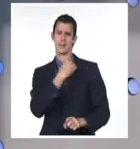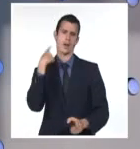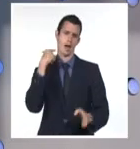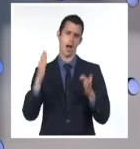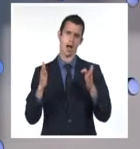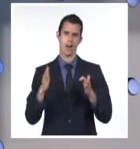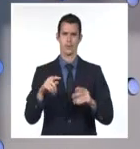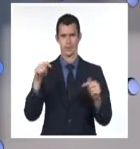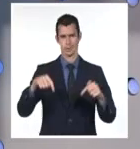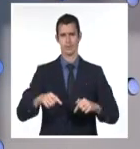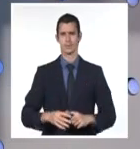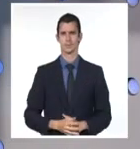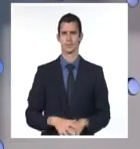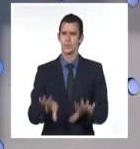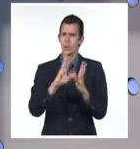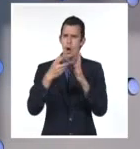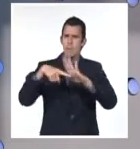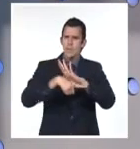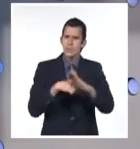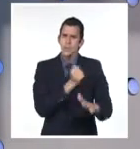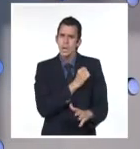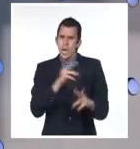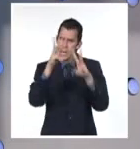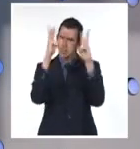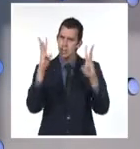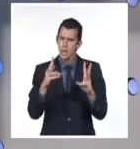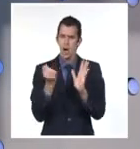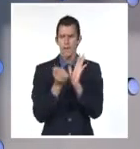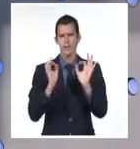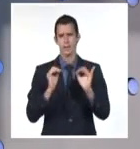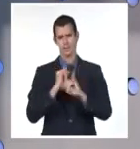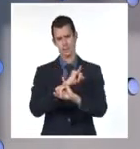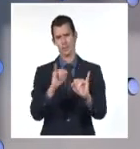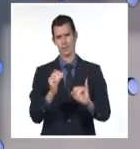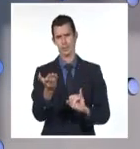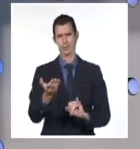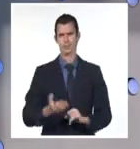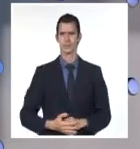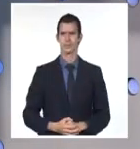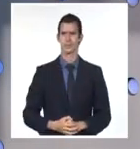los detalles se encuentran disponibles en el sitio web oficial del evento. Y así me despido. Tenga usted muy buenas noches.